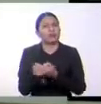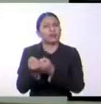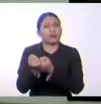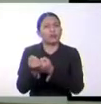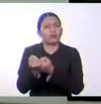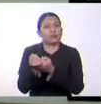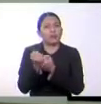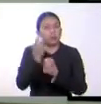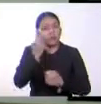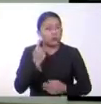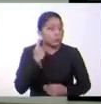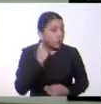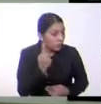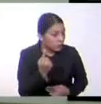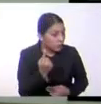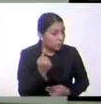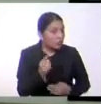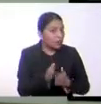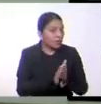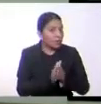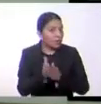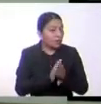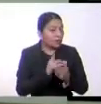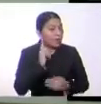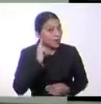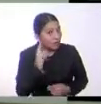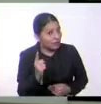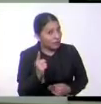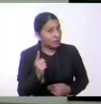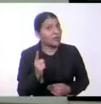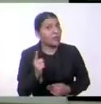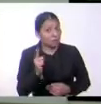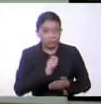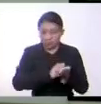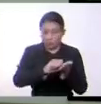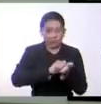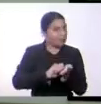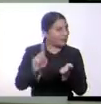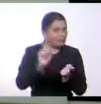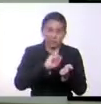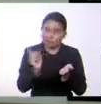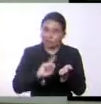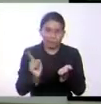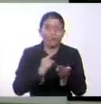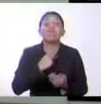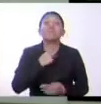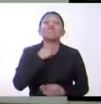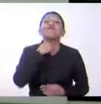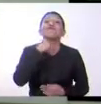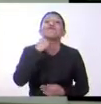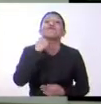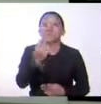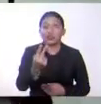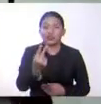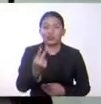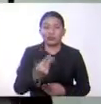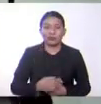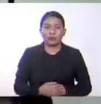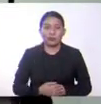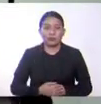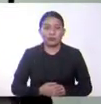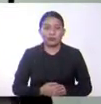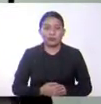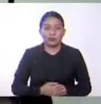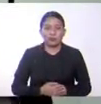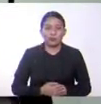al oyente, porque la lírica no estaba de forma escrita, sino que se transmitía de forma oral.